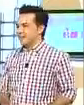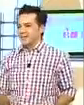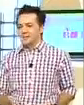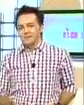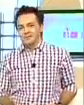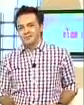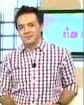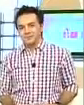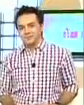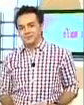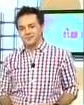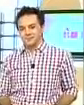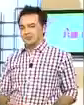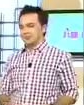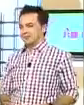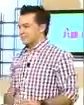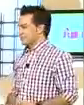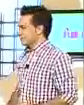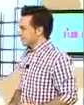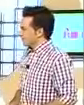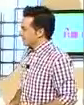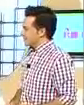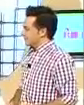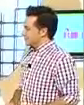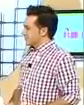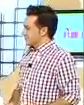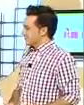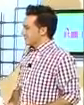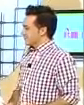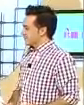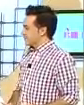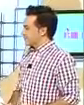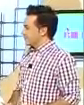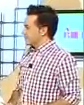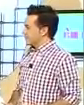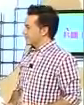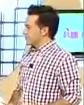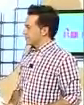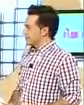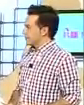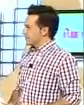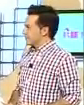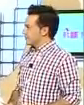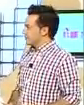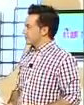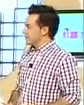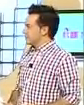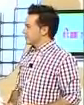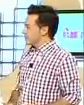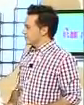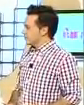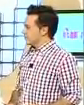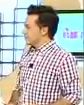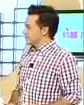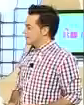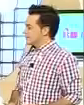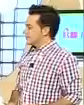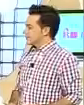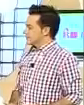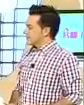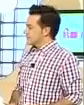a todos los que estáis en casa, porque además hoy va a ser un placer estar en vuestra compañía. Vais a estar durante todo el programa traduciendo